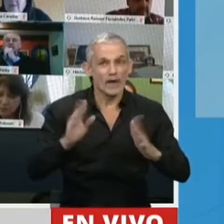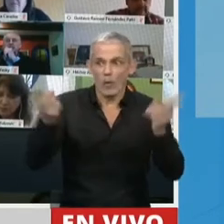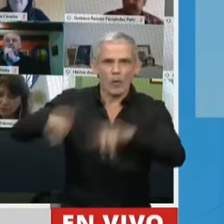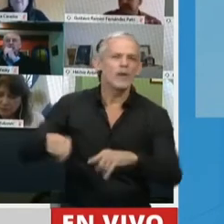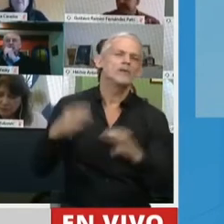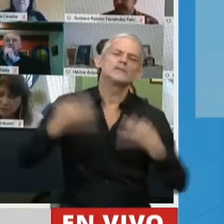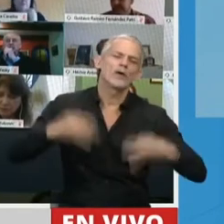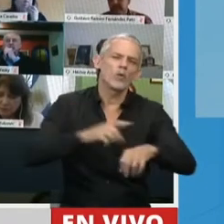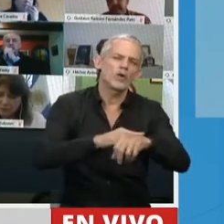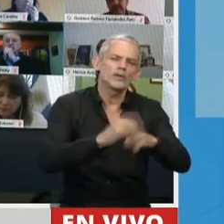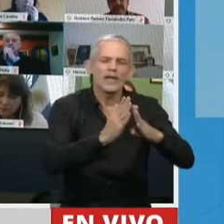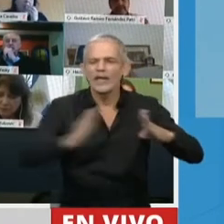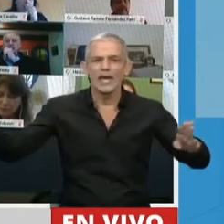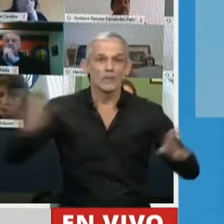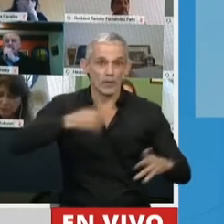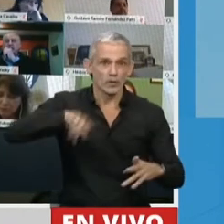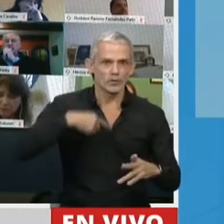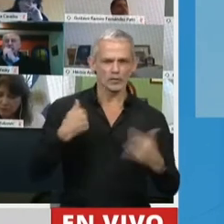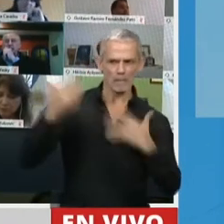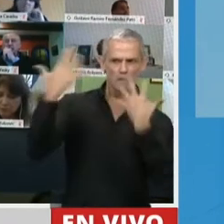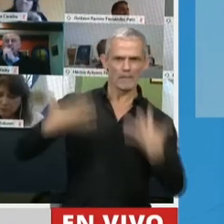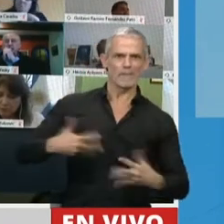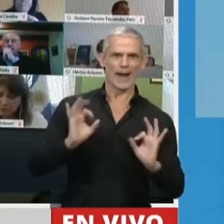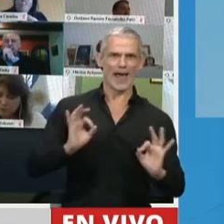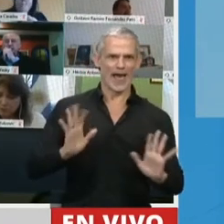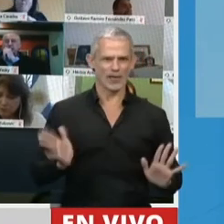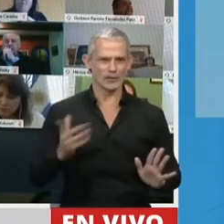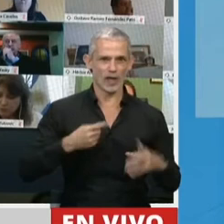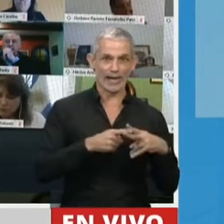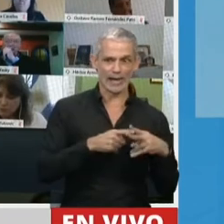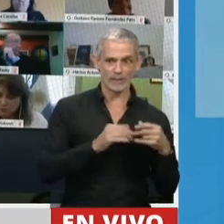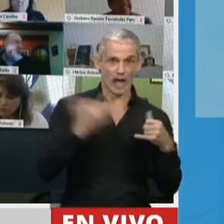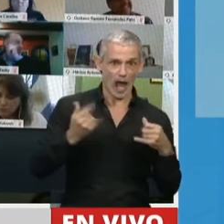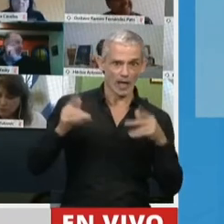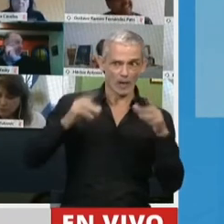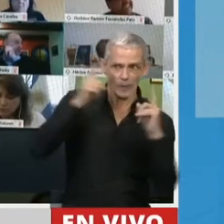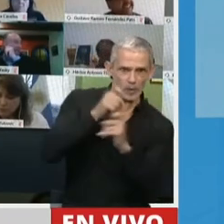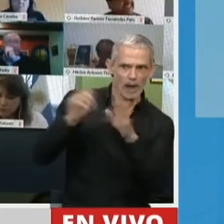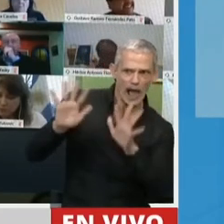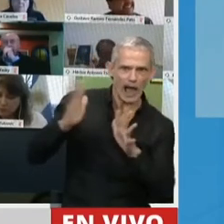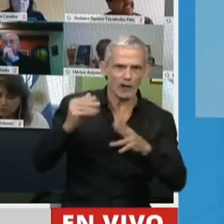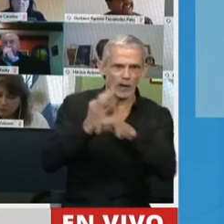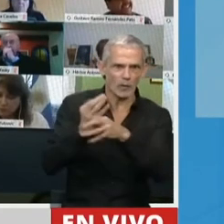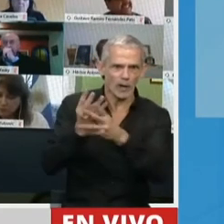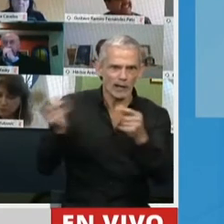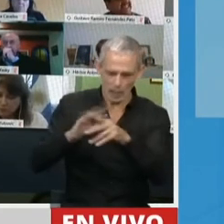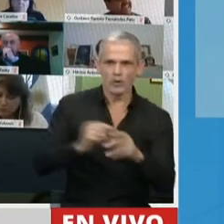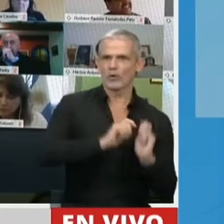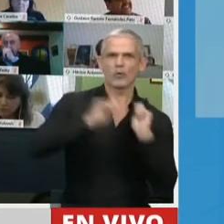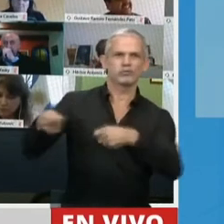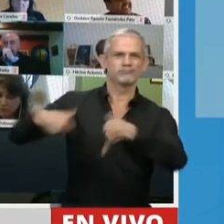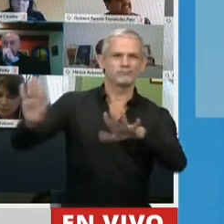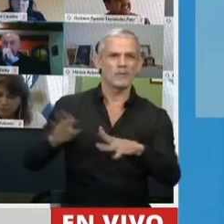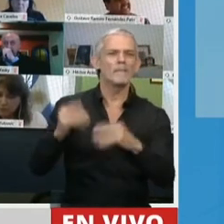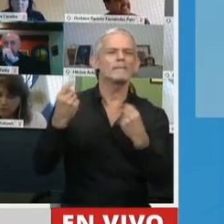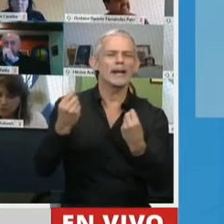volver a suceder, y nos tiene que encontrar preparados y con las herramientas para poder lograr que todos